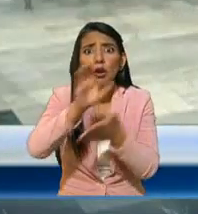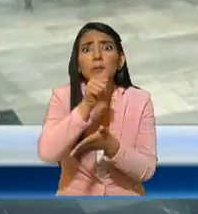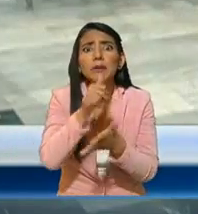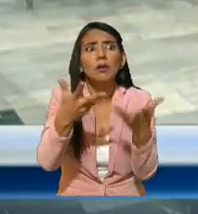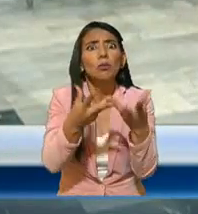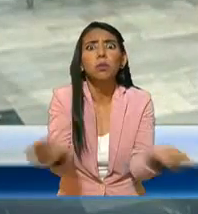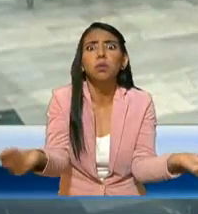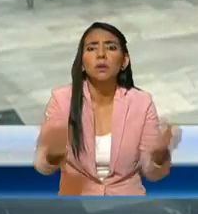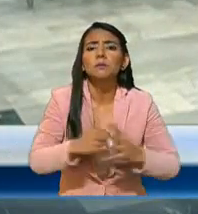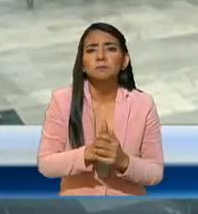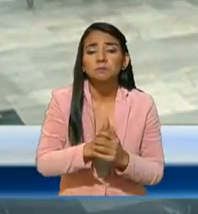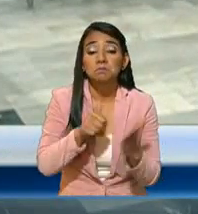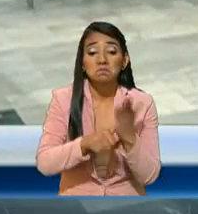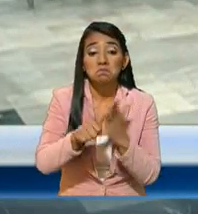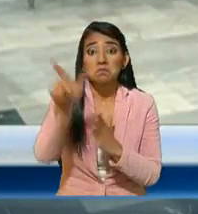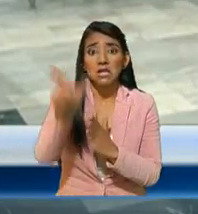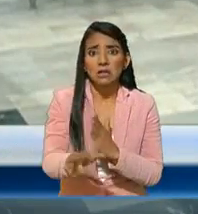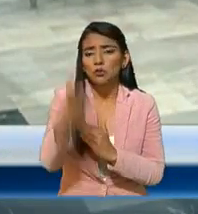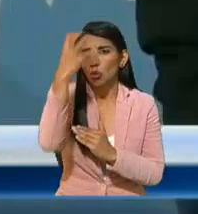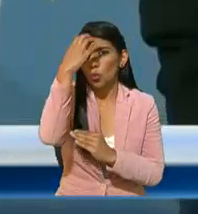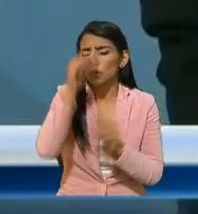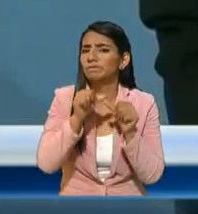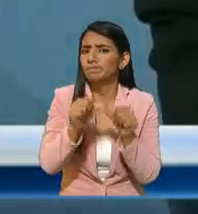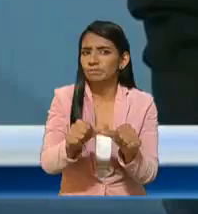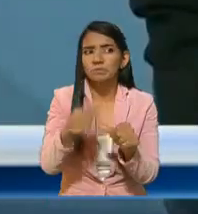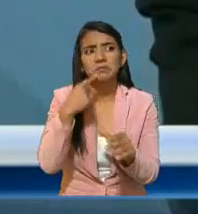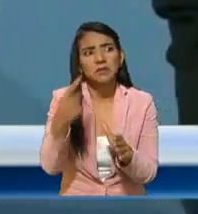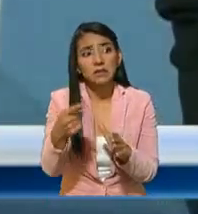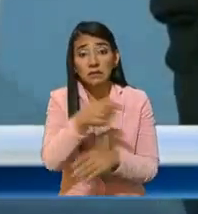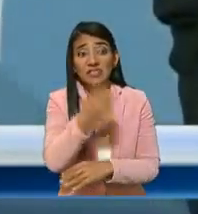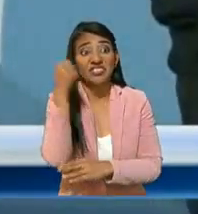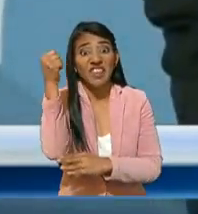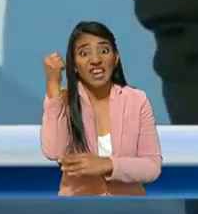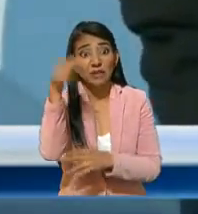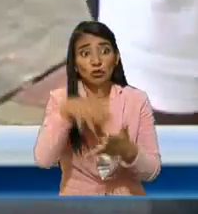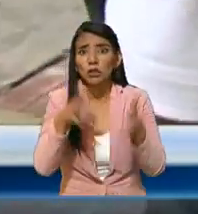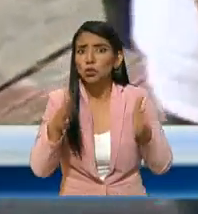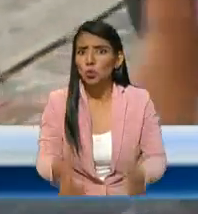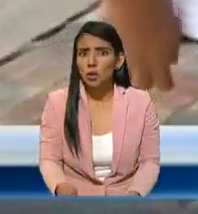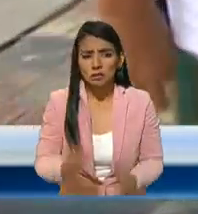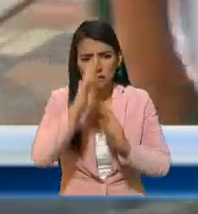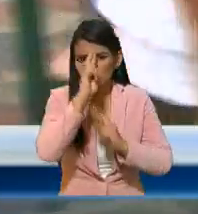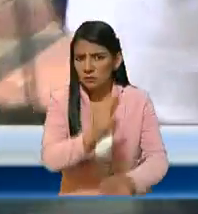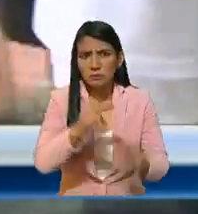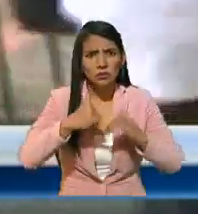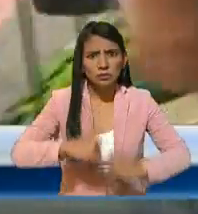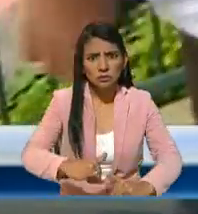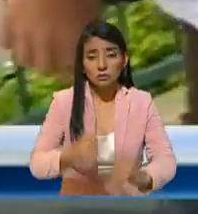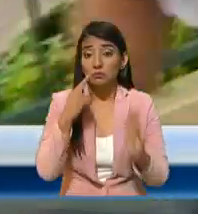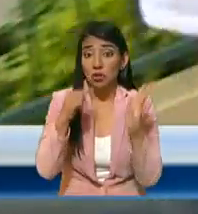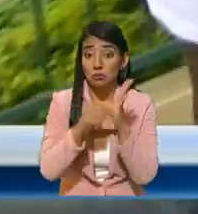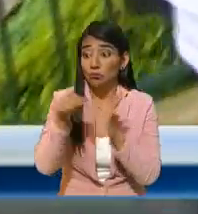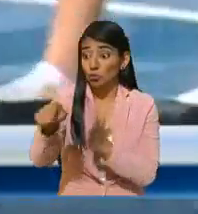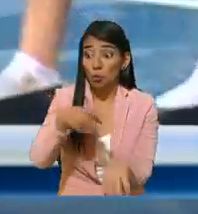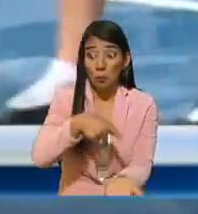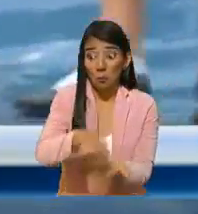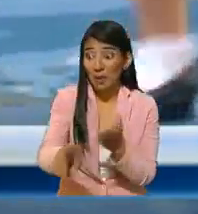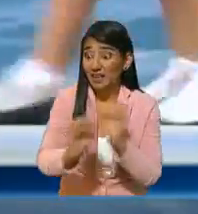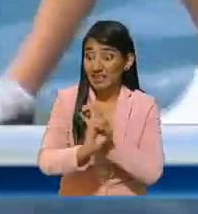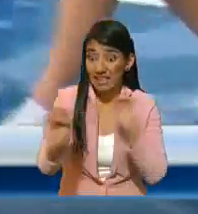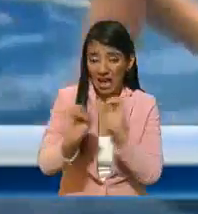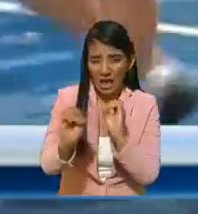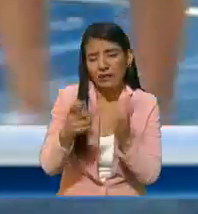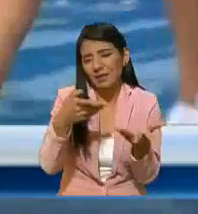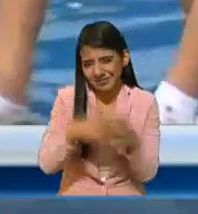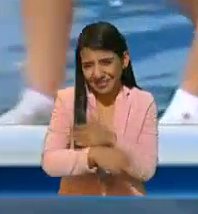El Ministerio de Educación mantiene su postura de no vulnerar los derechos de los estudiantes. Es decir, que por el no pago de